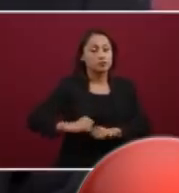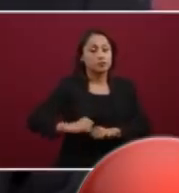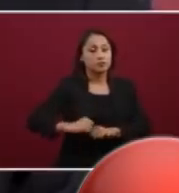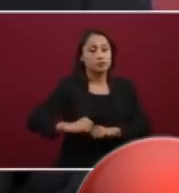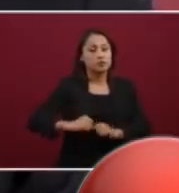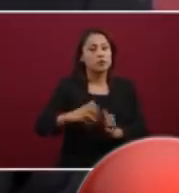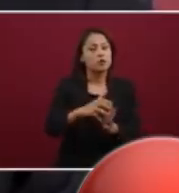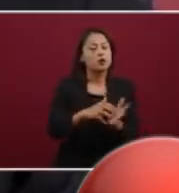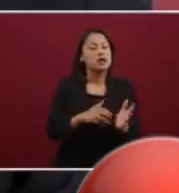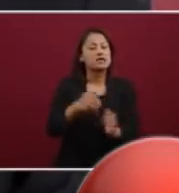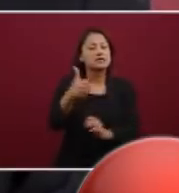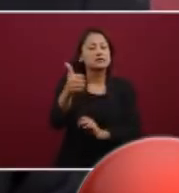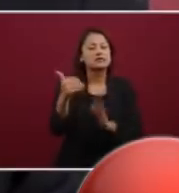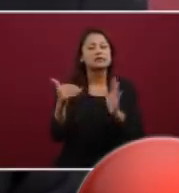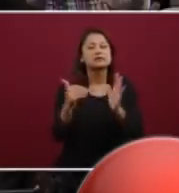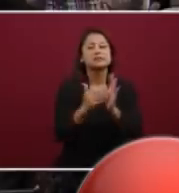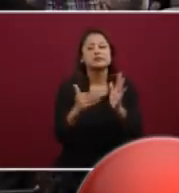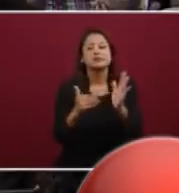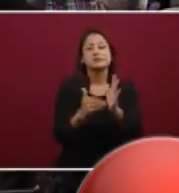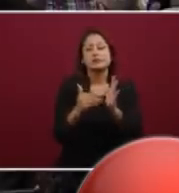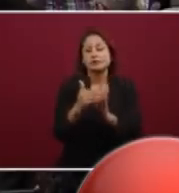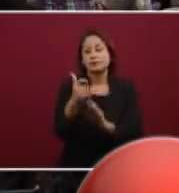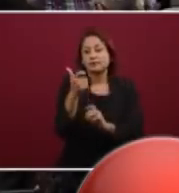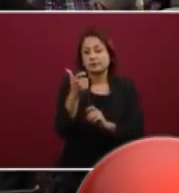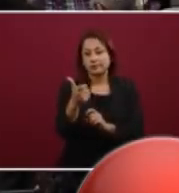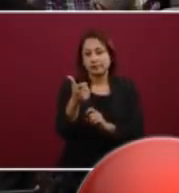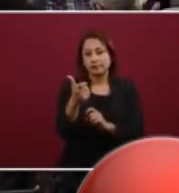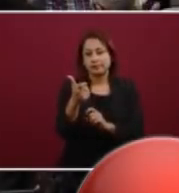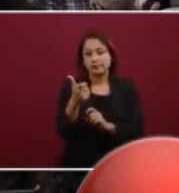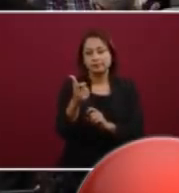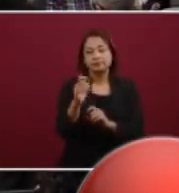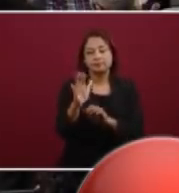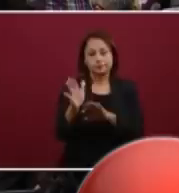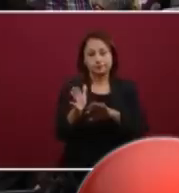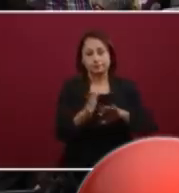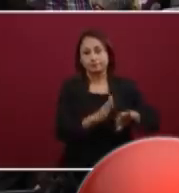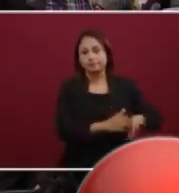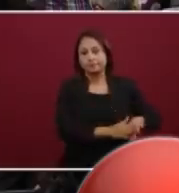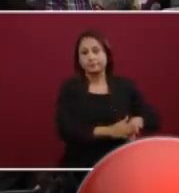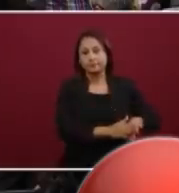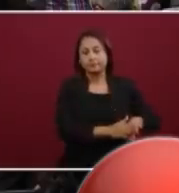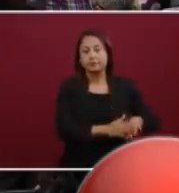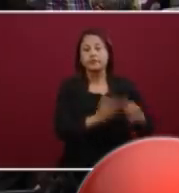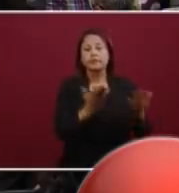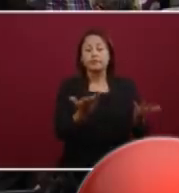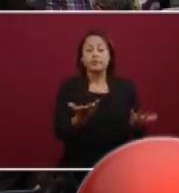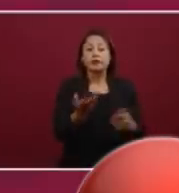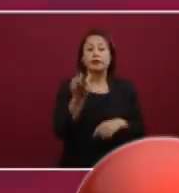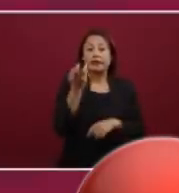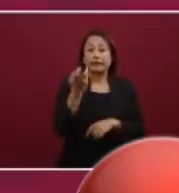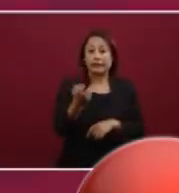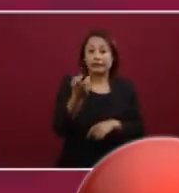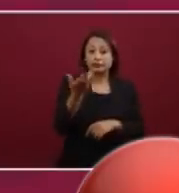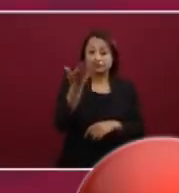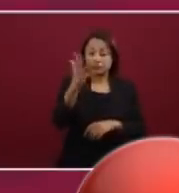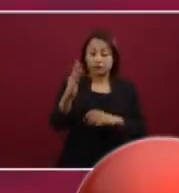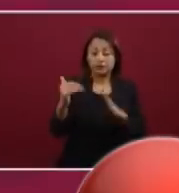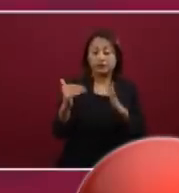6,000 millones de pesos. Bueno, de esos